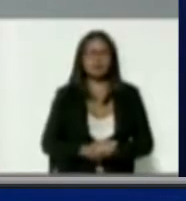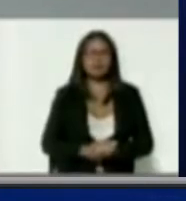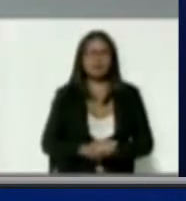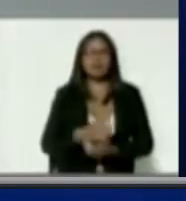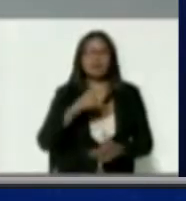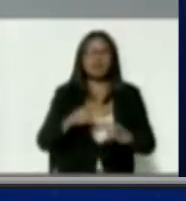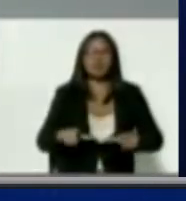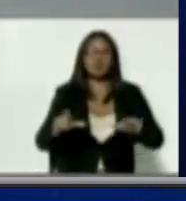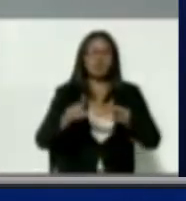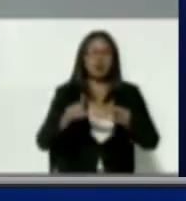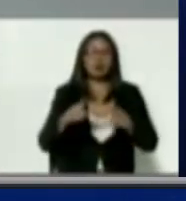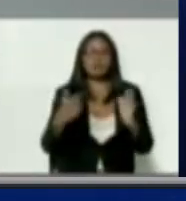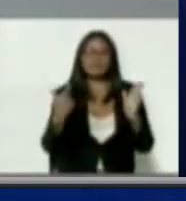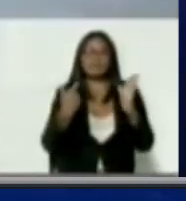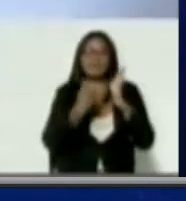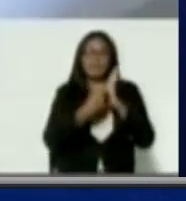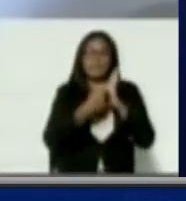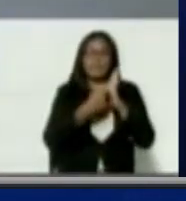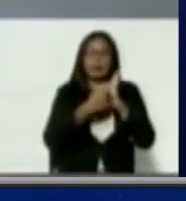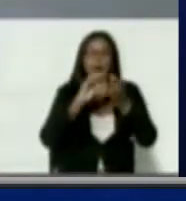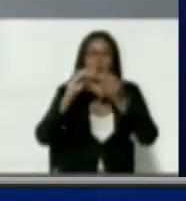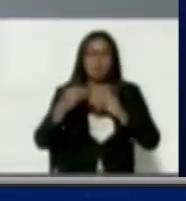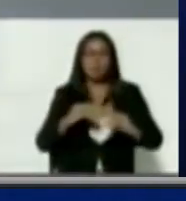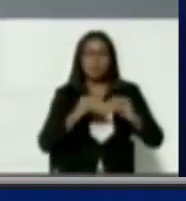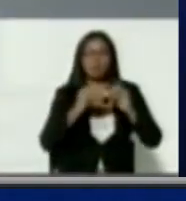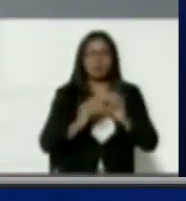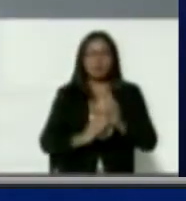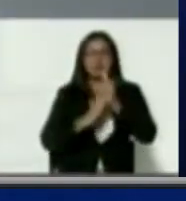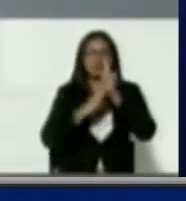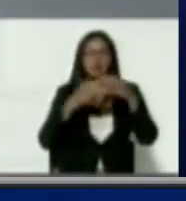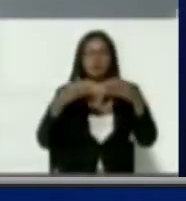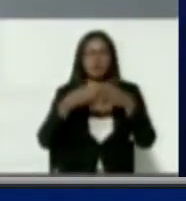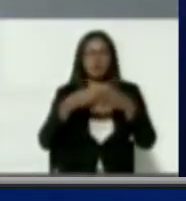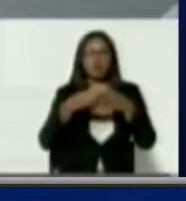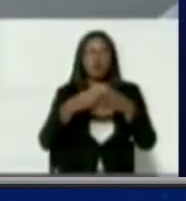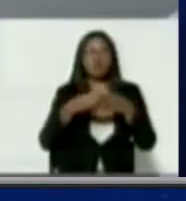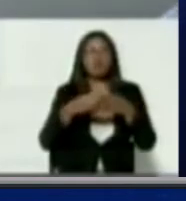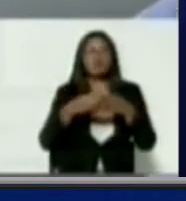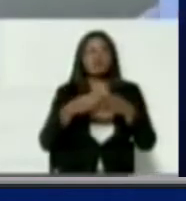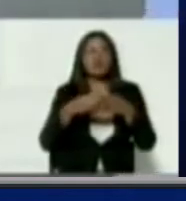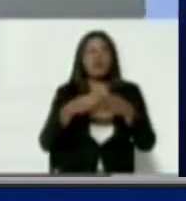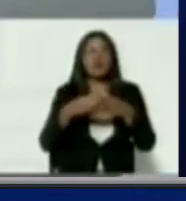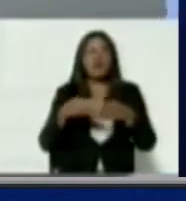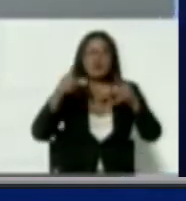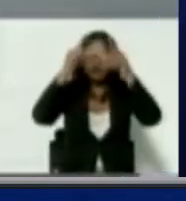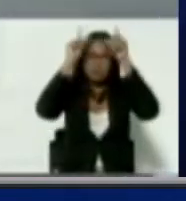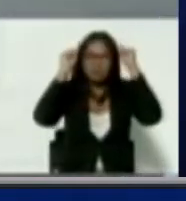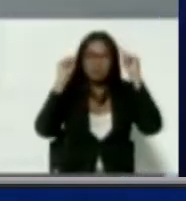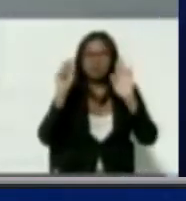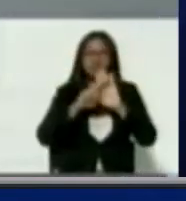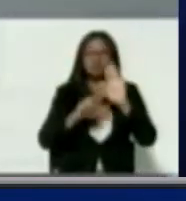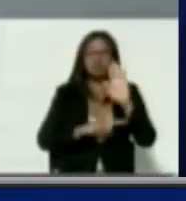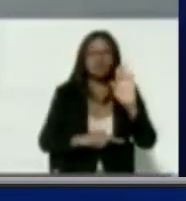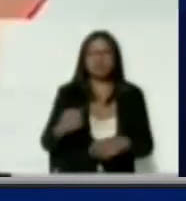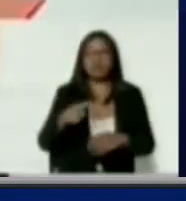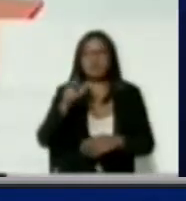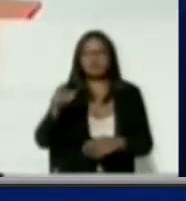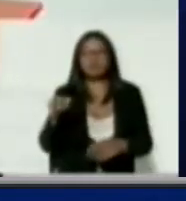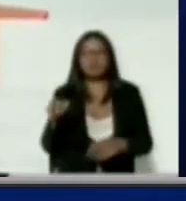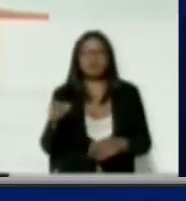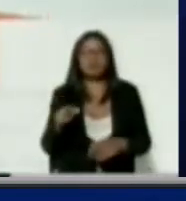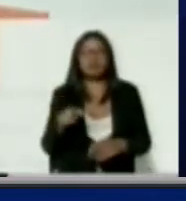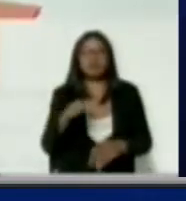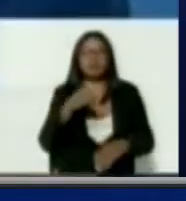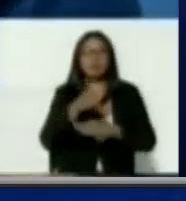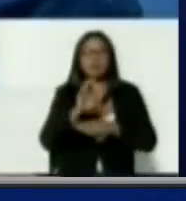nacional de salud adecuado puede llegar a todos los ciudadanos y dar tranquilidad a la familia venezolana, que es lo más importante